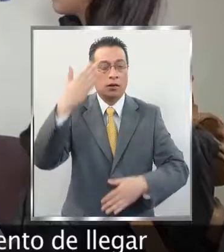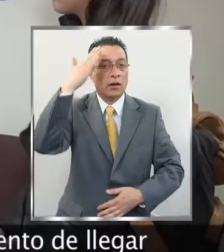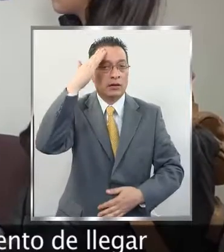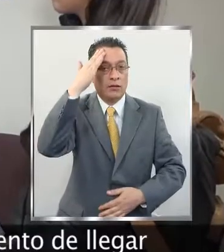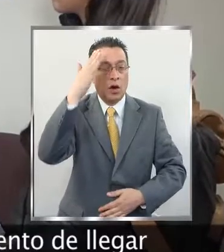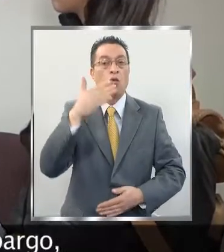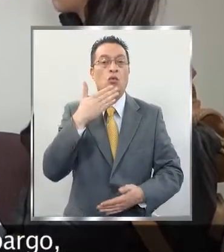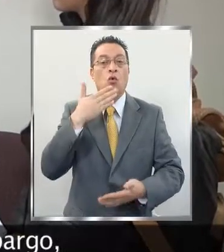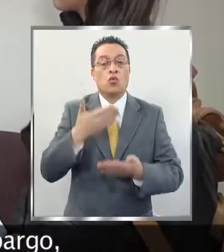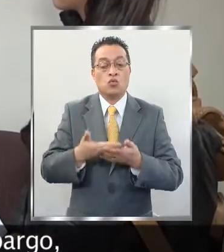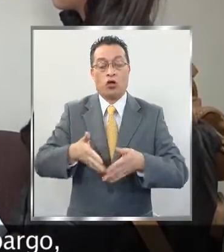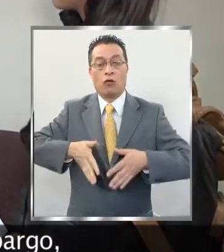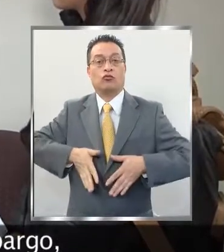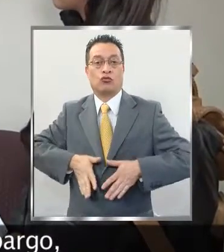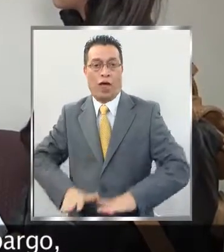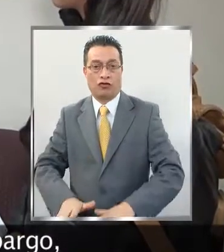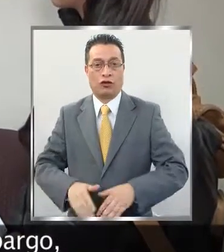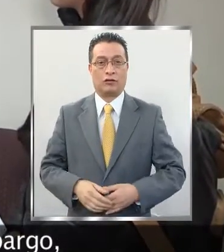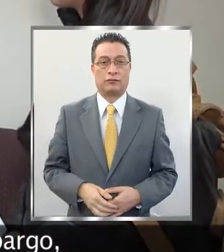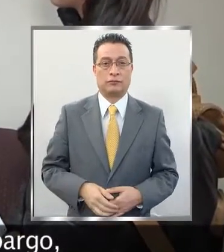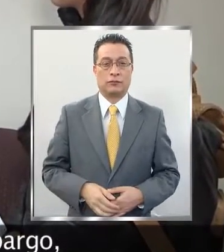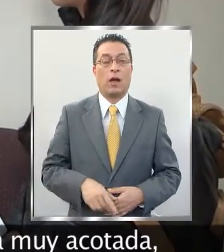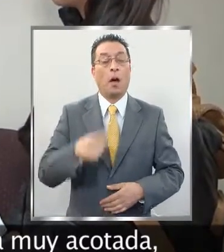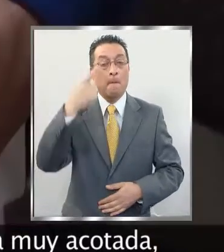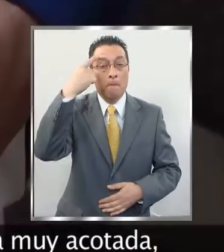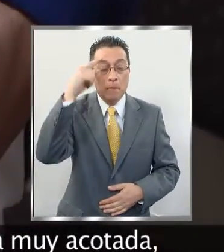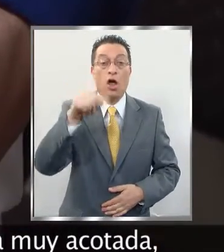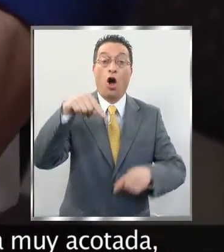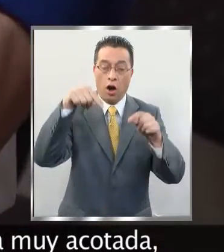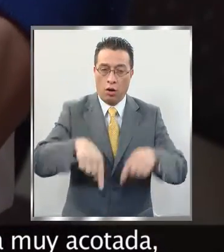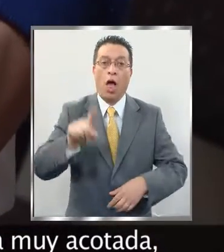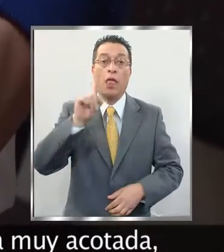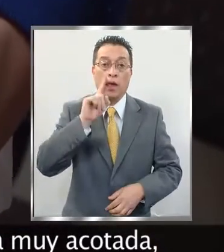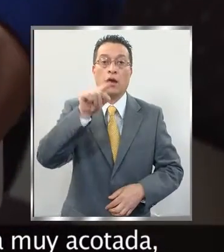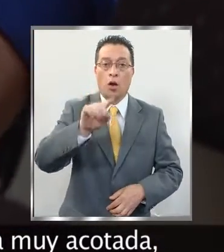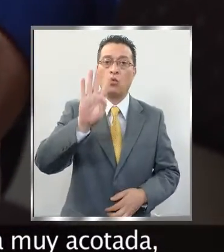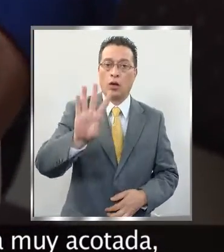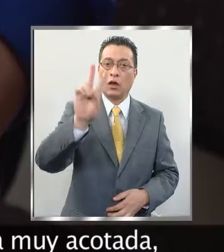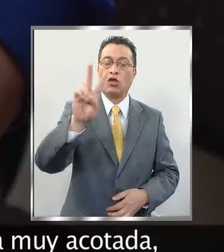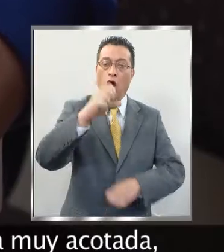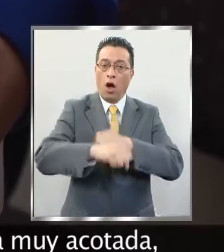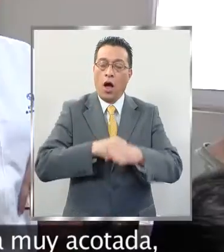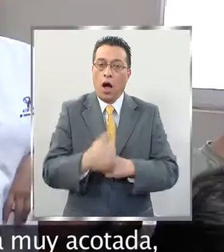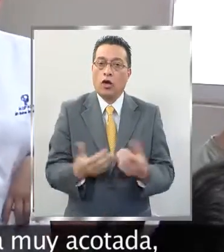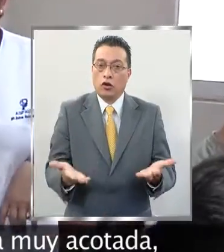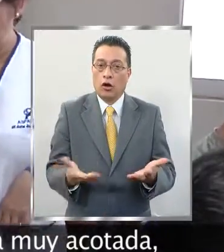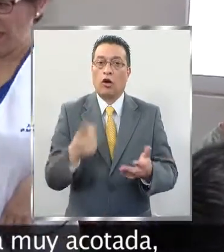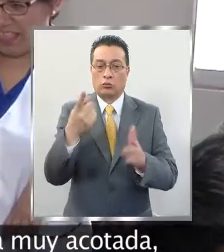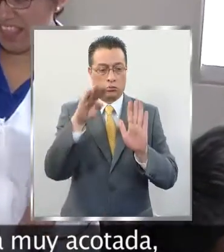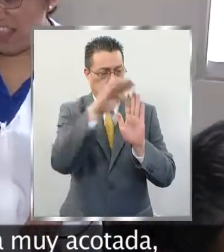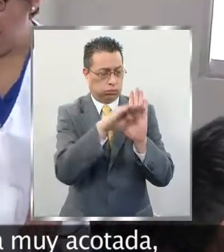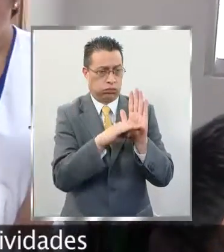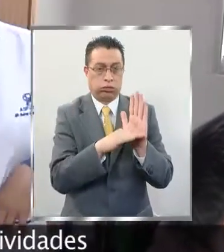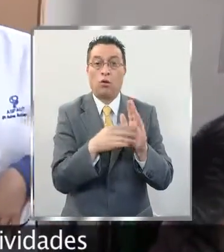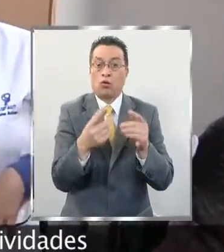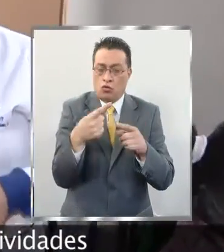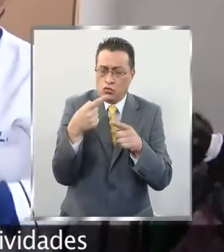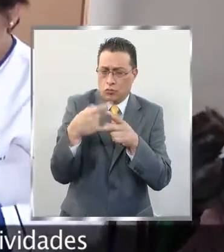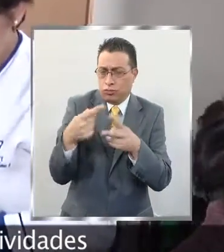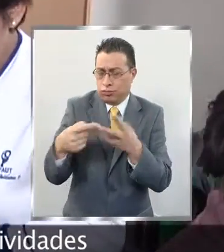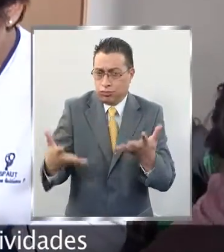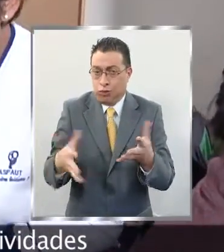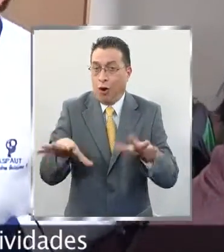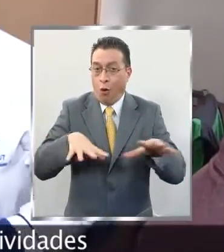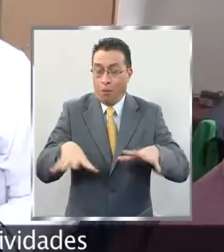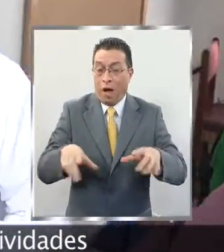al momento de llegar a este mundo. Sin embargo, hoy tiene 42 años y una agenda muy acotada, ya que